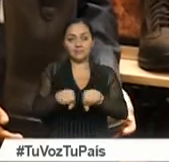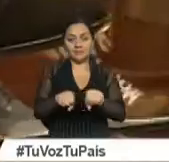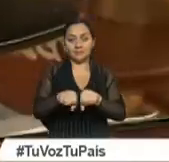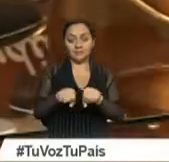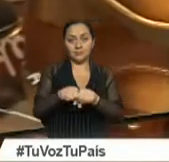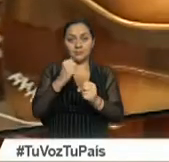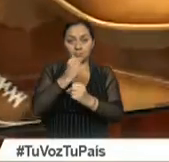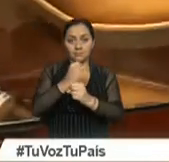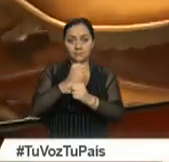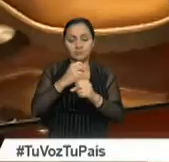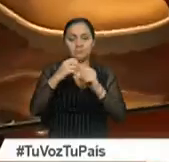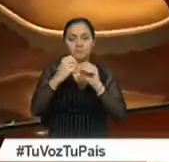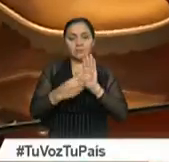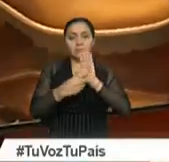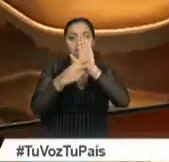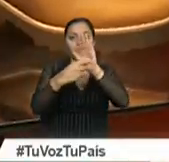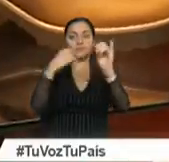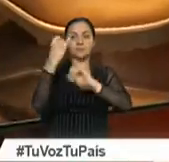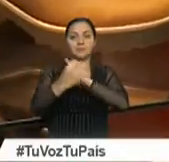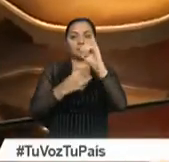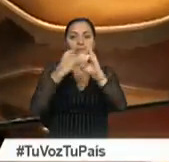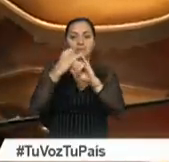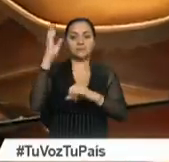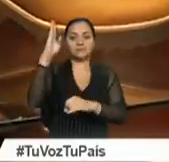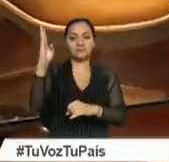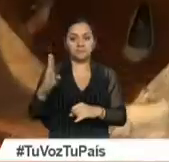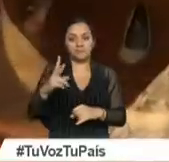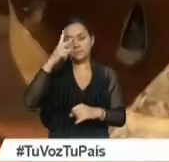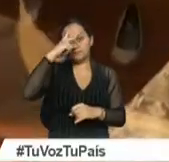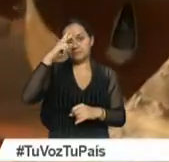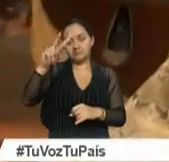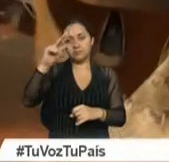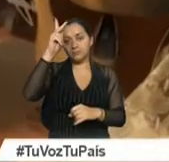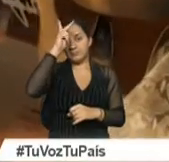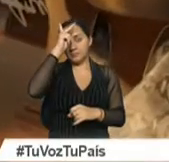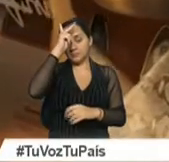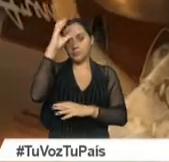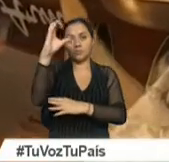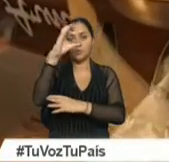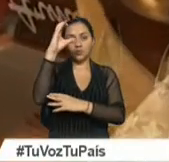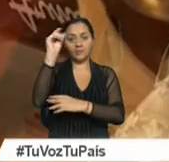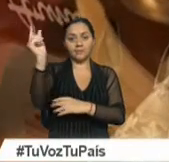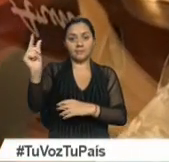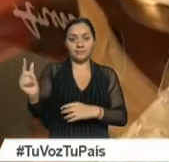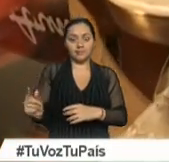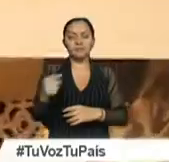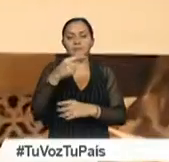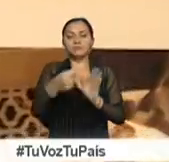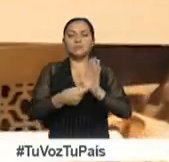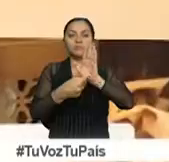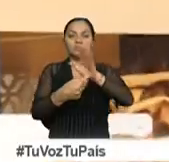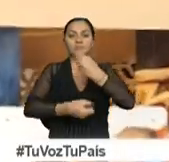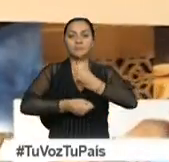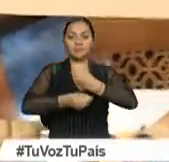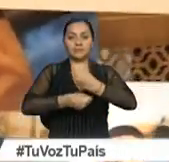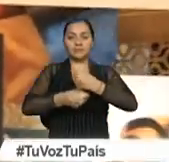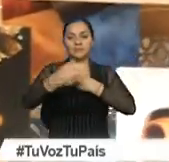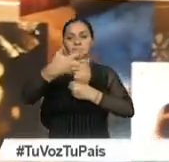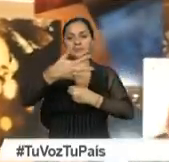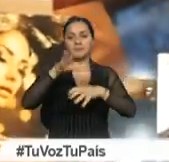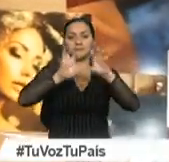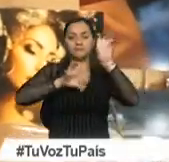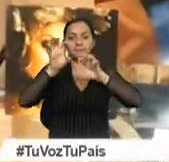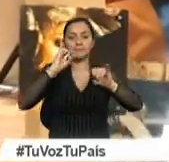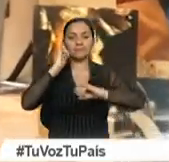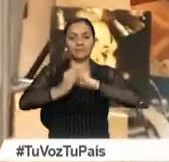y expositores internacionales de Brasil, México, Perú, Colombia e Italia muestran su trabajo en la Quinta Feria